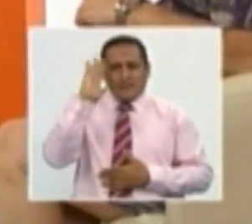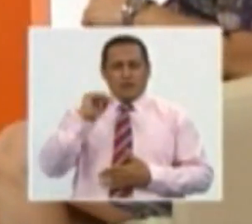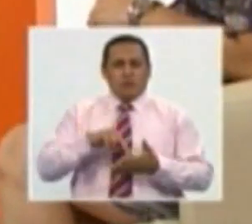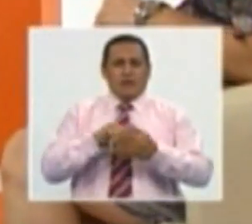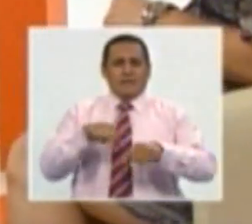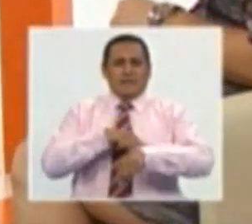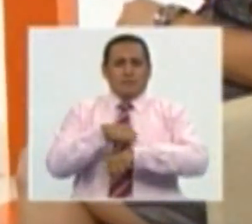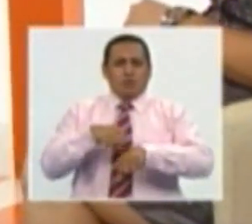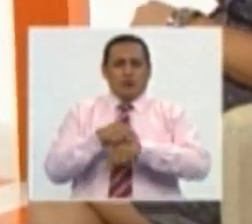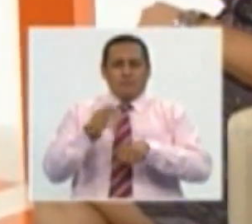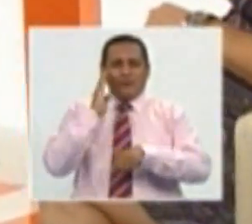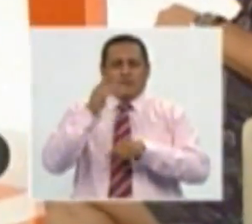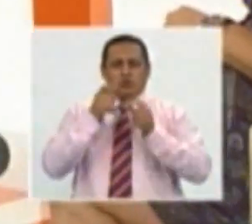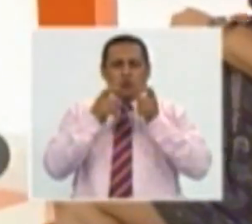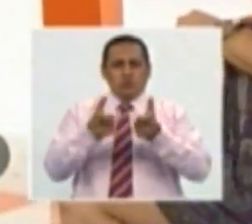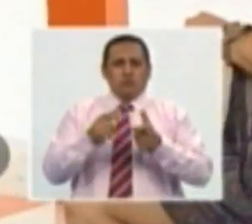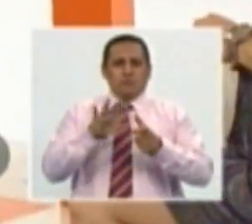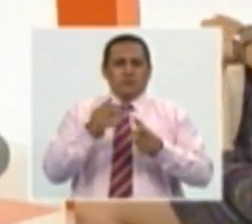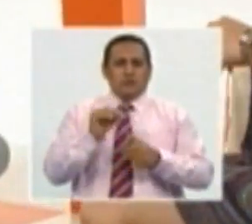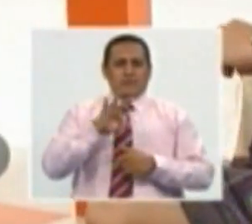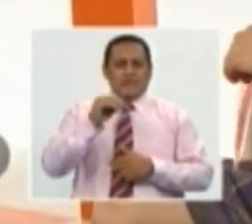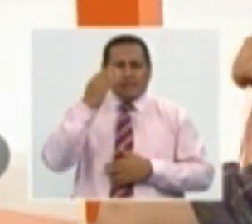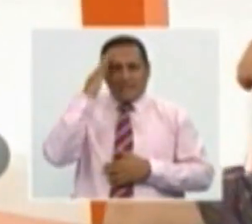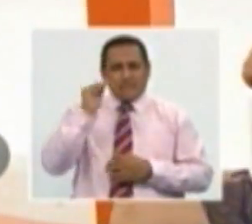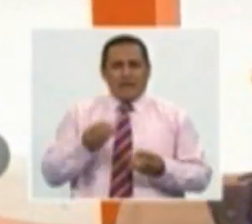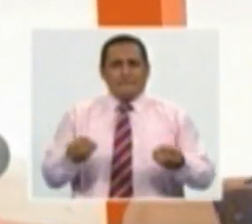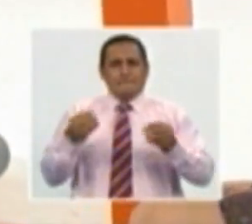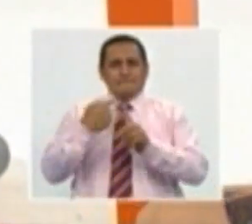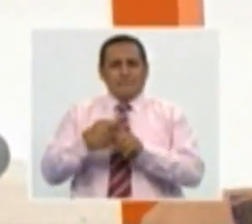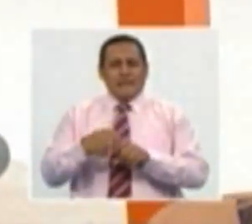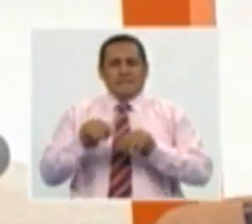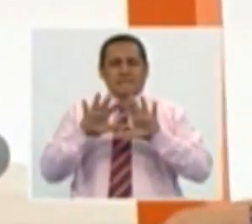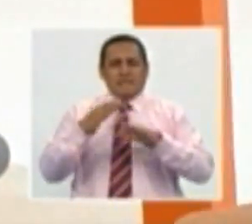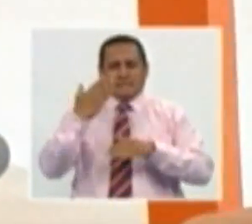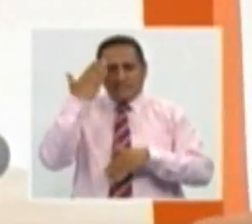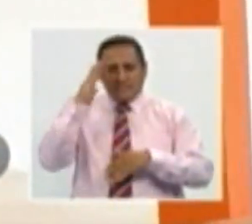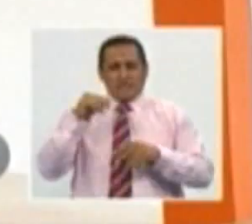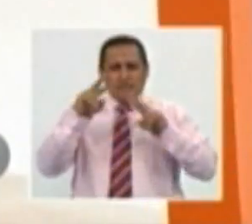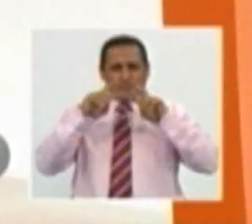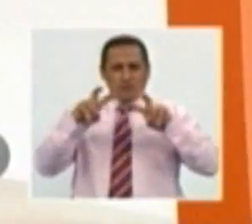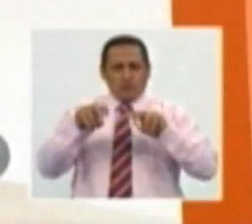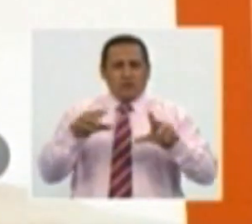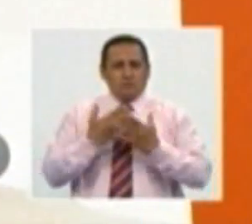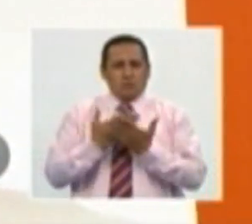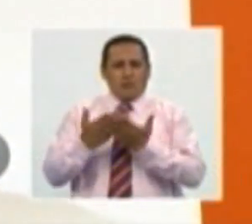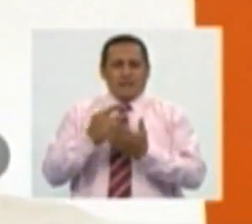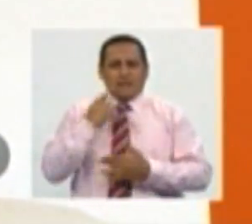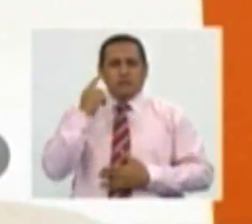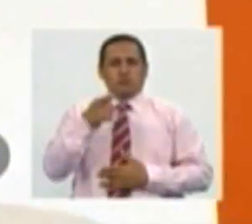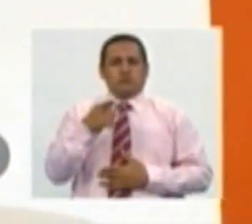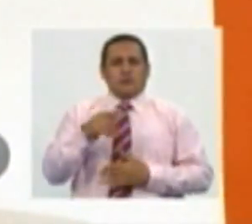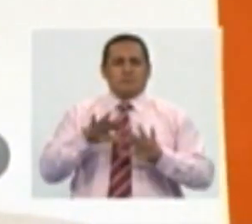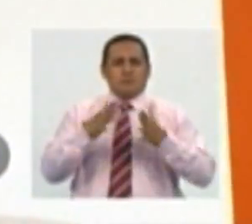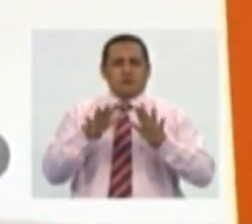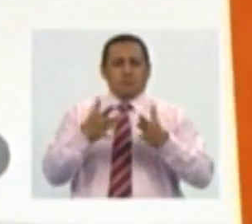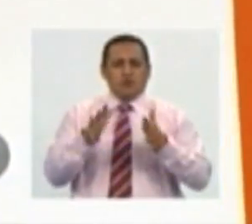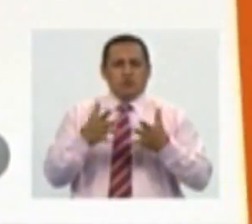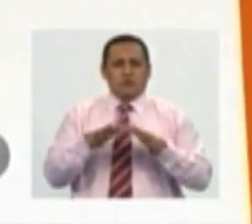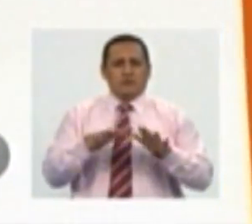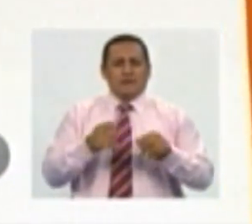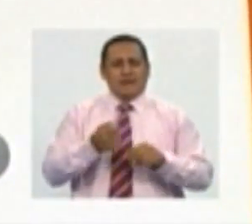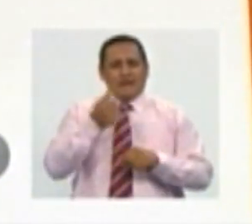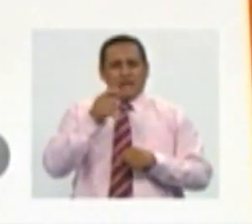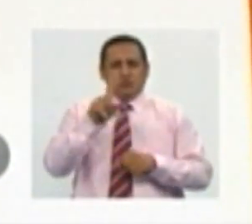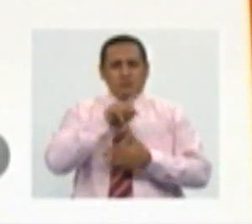días, lo que dura la orden de inspección. 30 días más 10 días previos de investigación, de calificación de la denuncia. Más o menos,